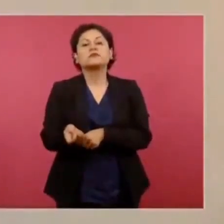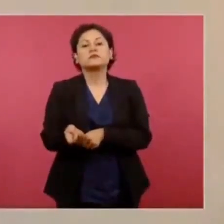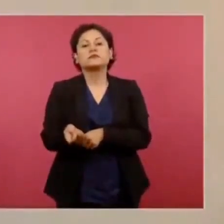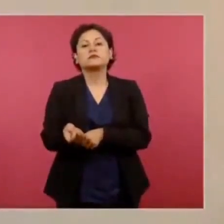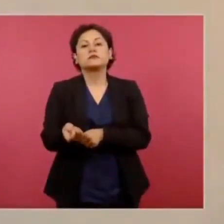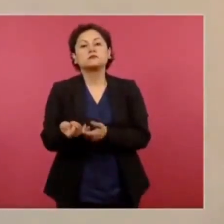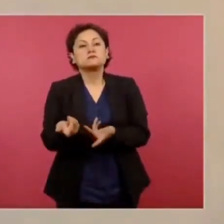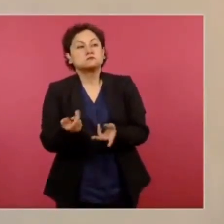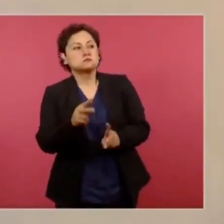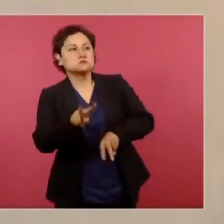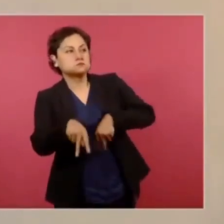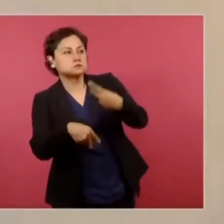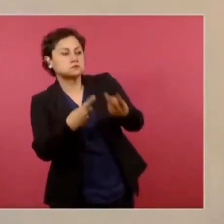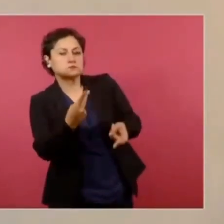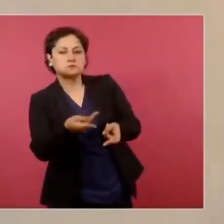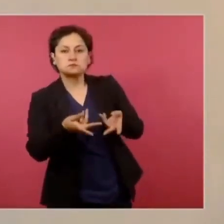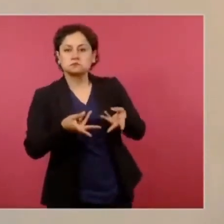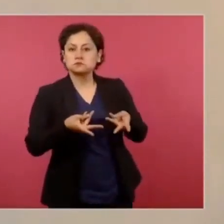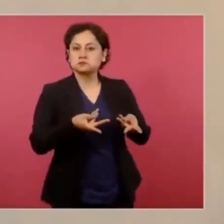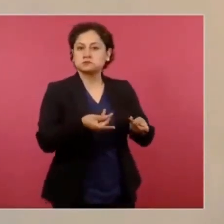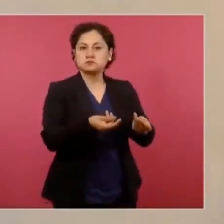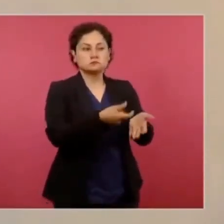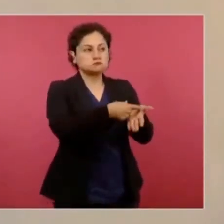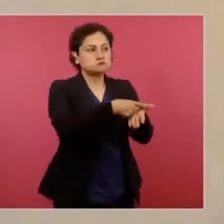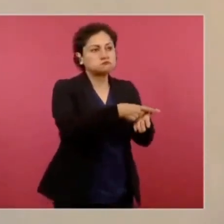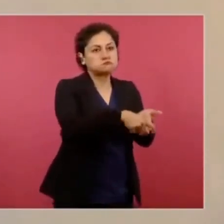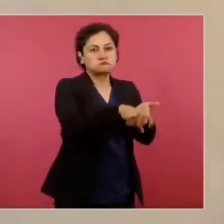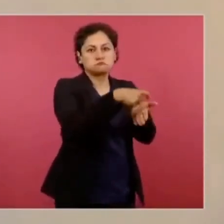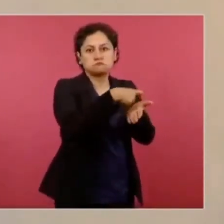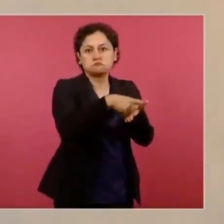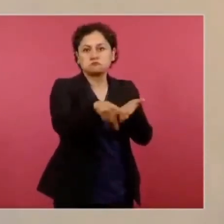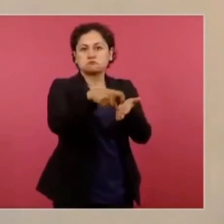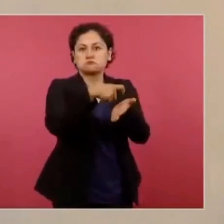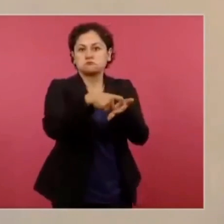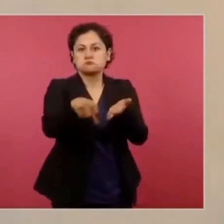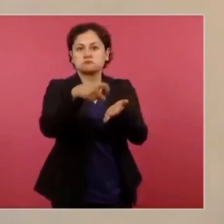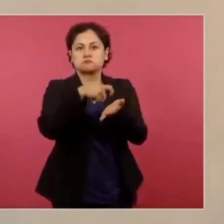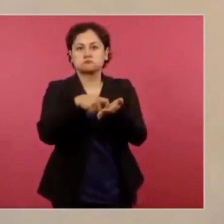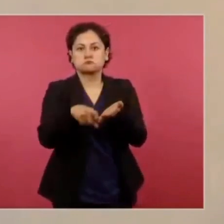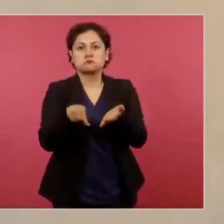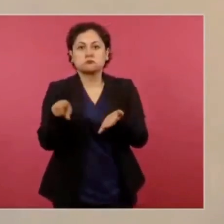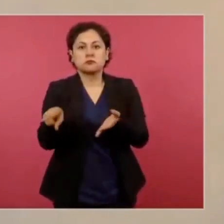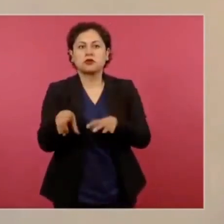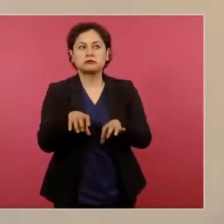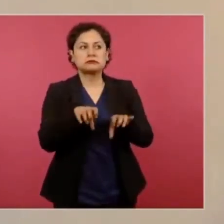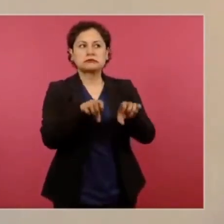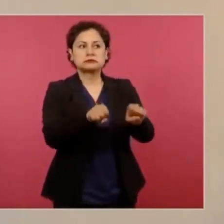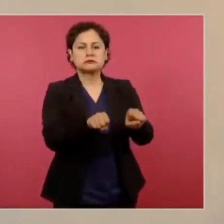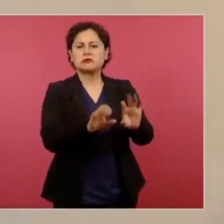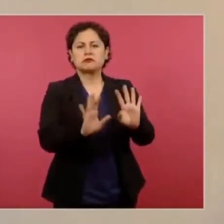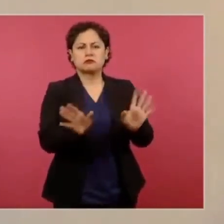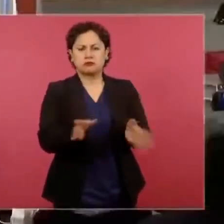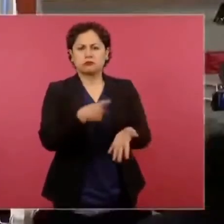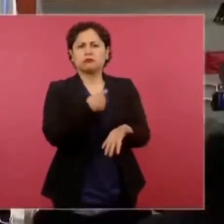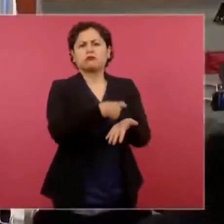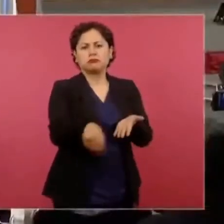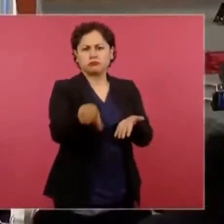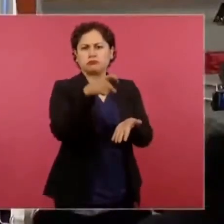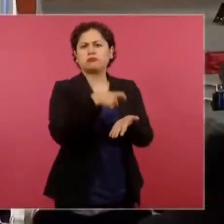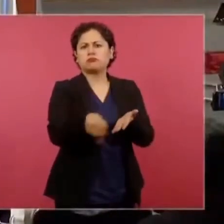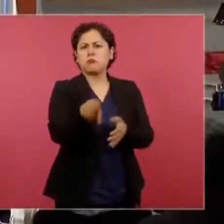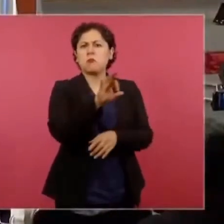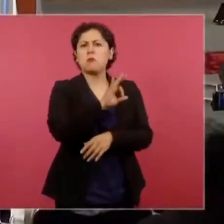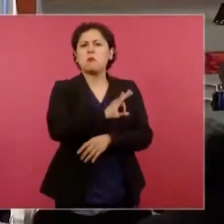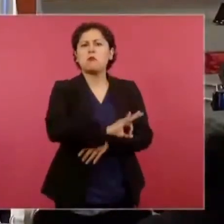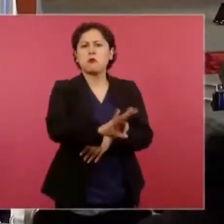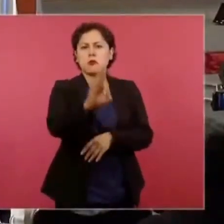infinidad de artículos de que hoy están privados y harán necesaria